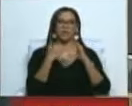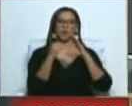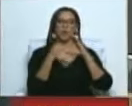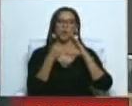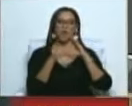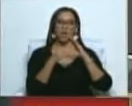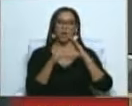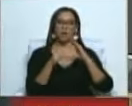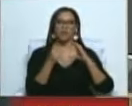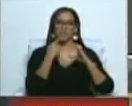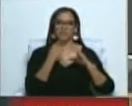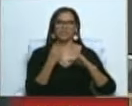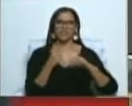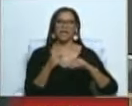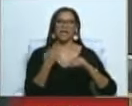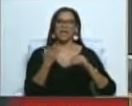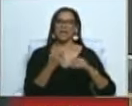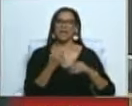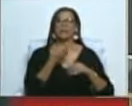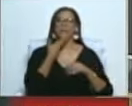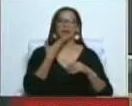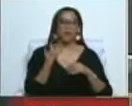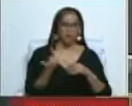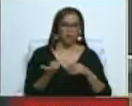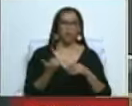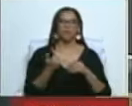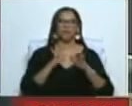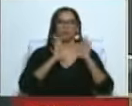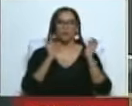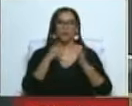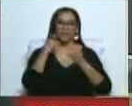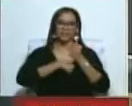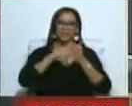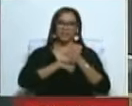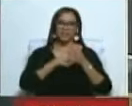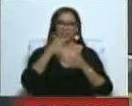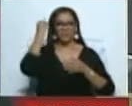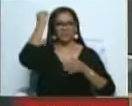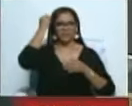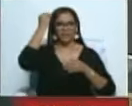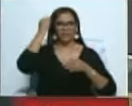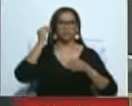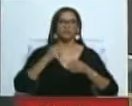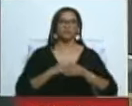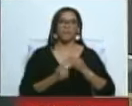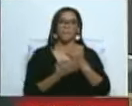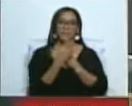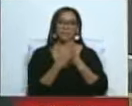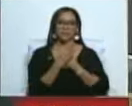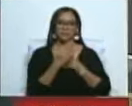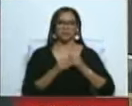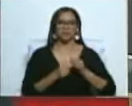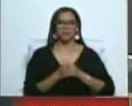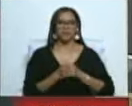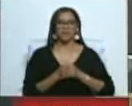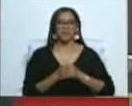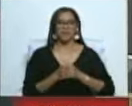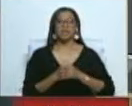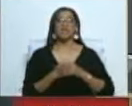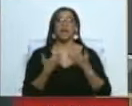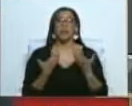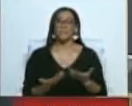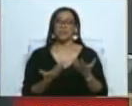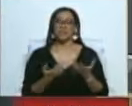que era la artillería del pensamiento. Decía Bolívar, la imprenta es la artillería del pensamiento. Y el peso que tuvo la